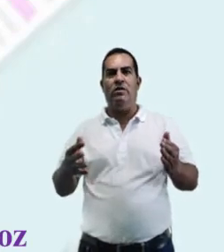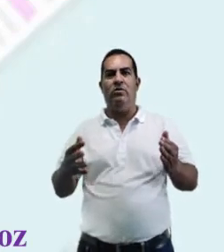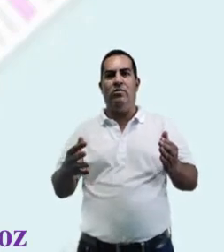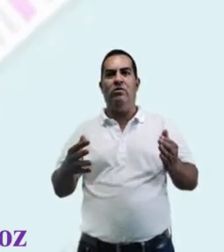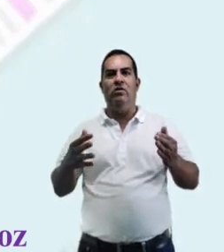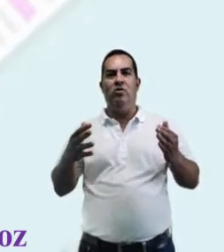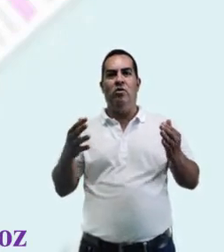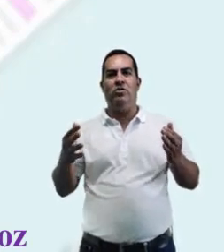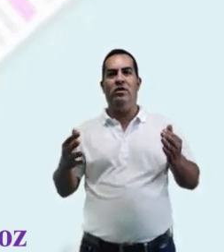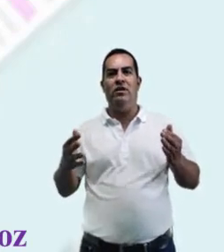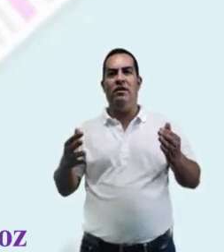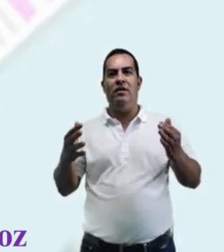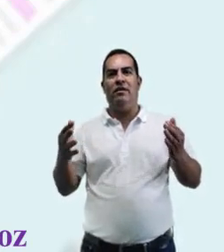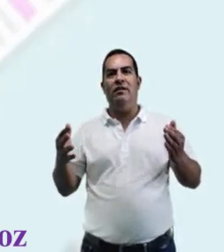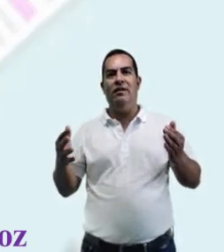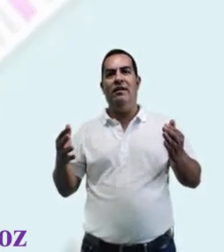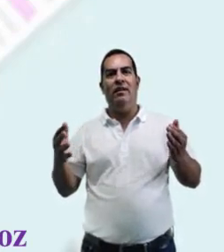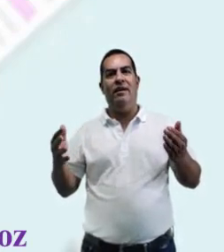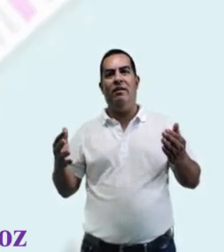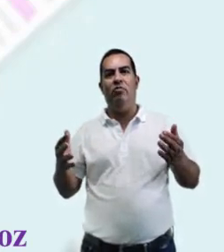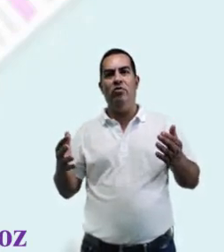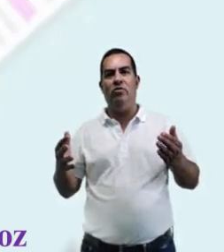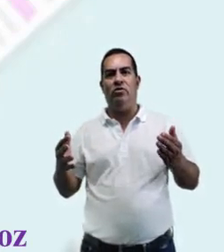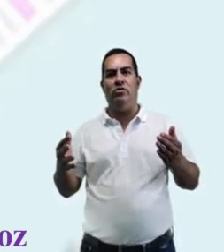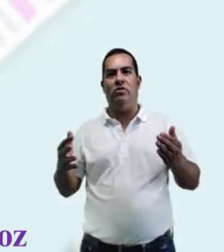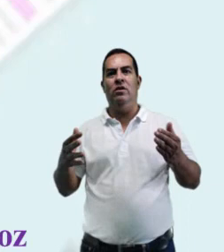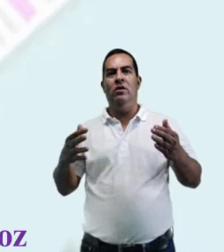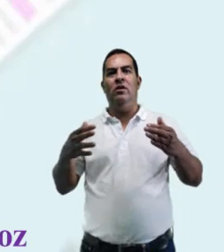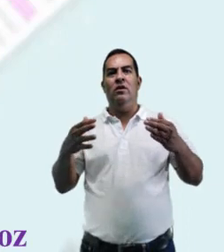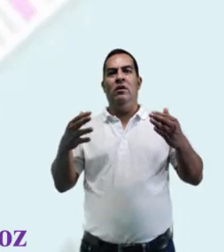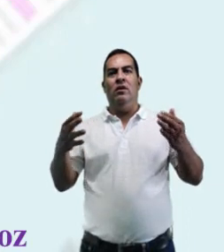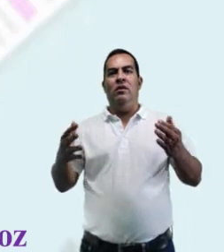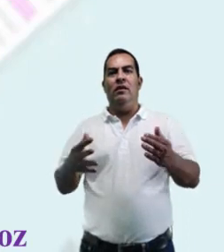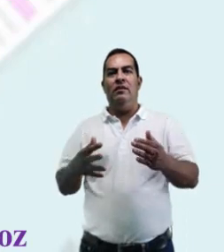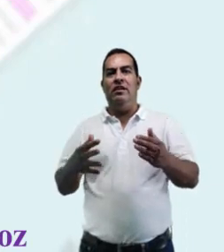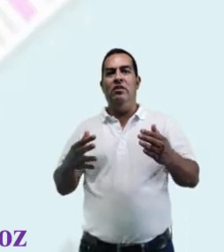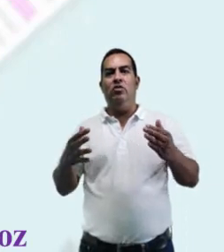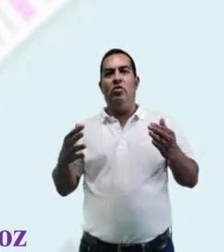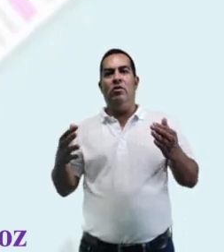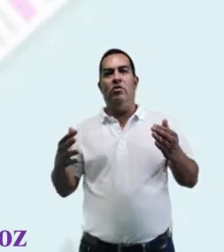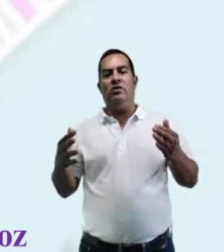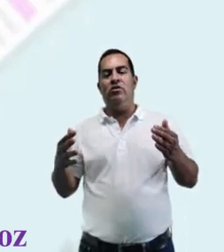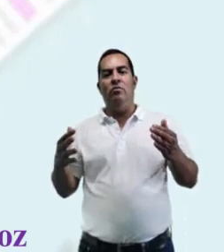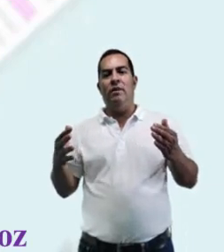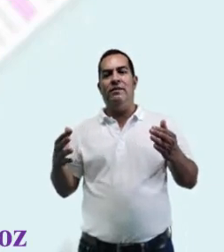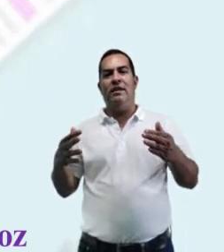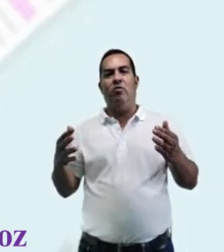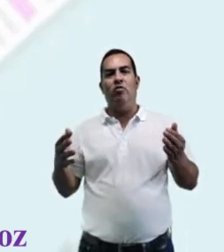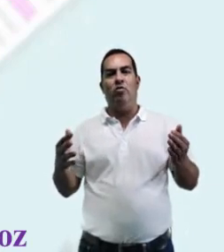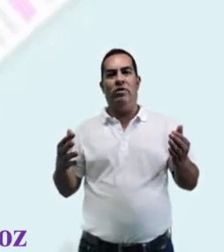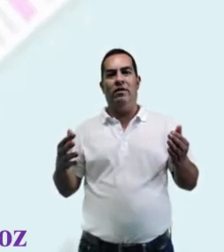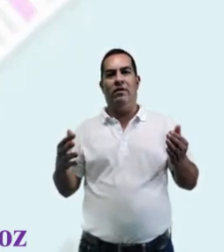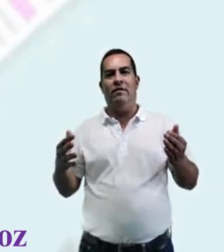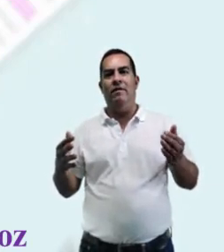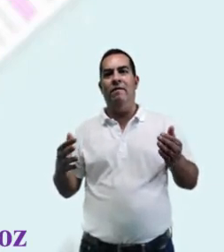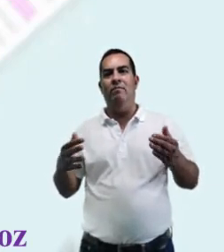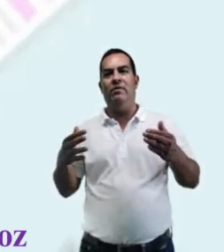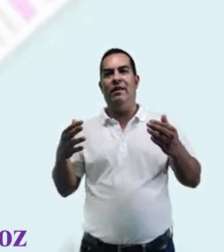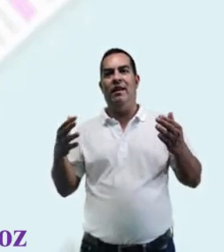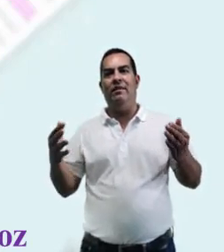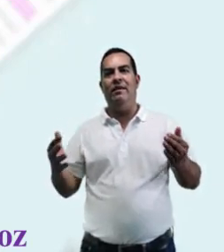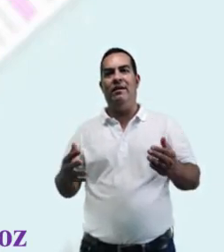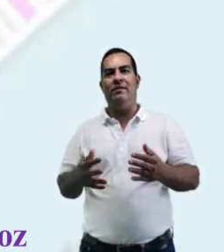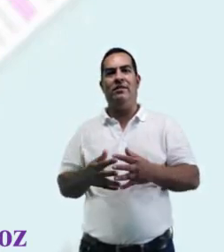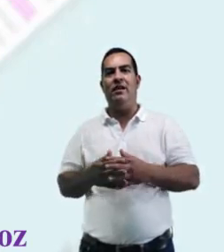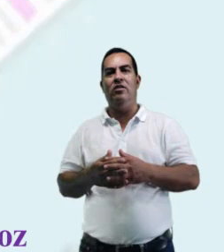el profesor José René Lara Muñoz, del Centro de Educación Básica Coyocutena,